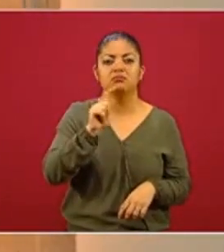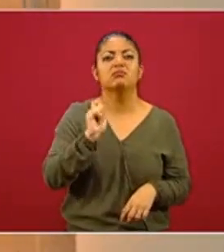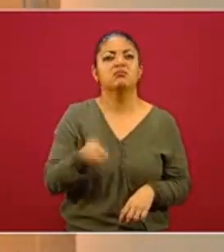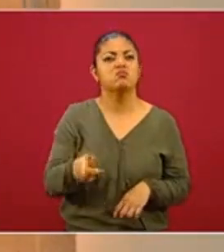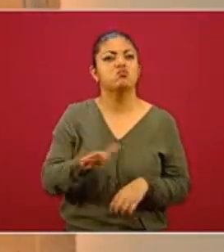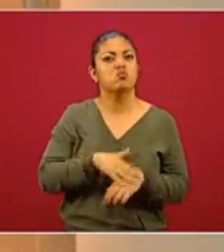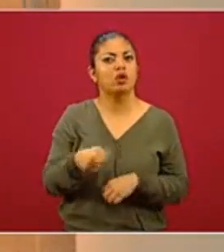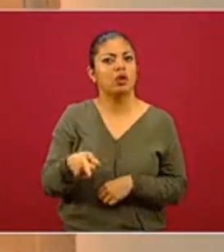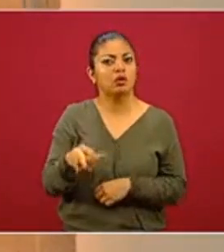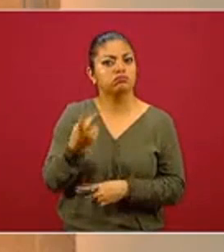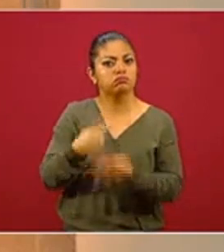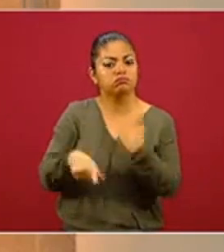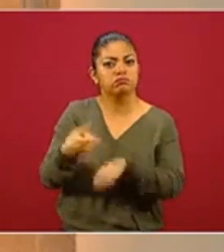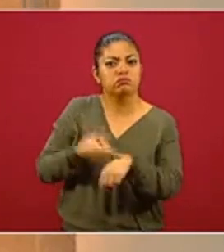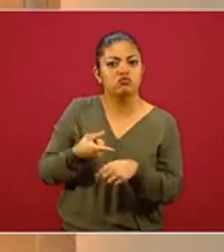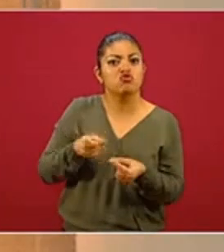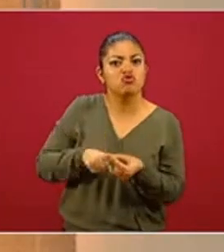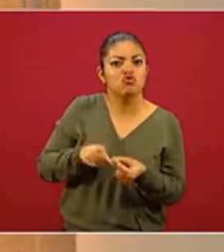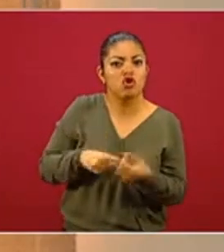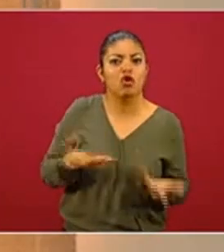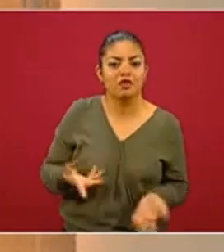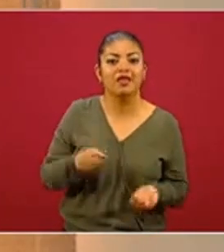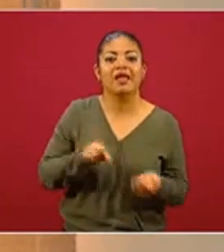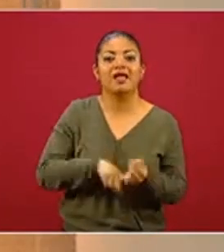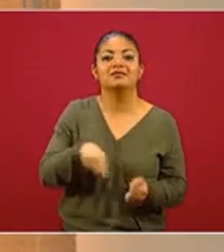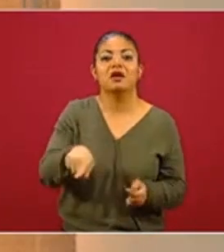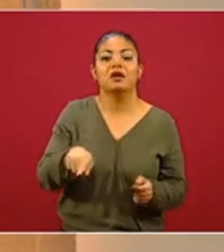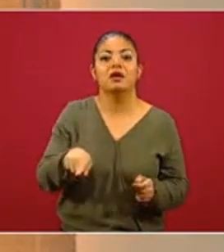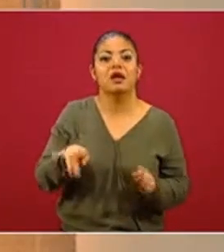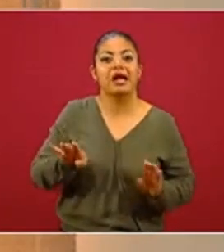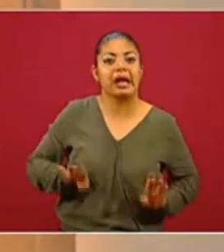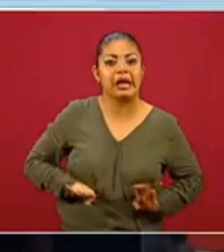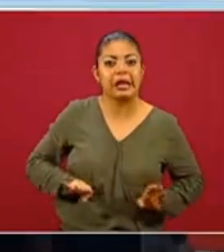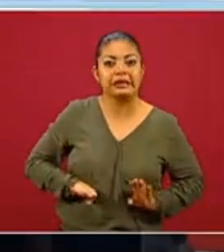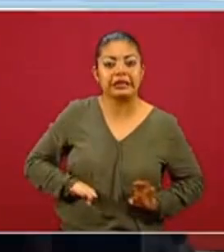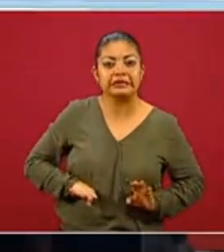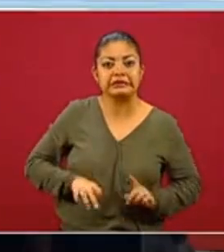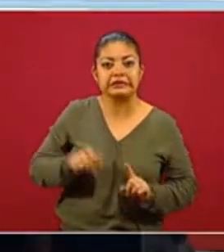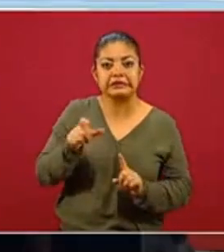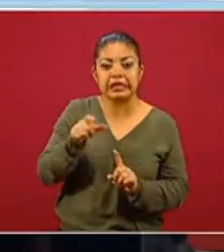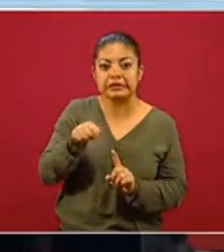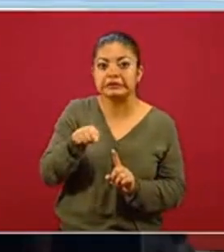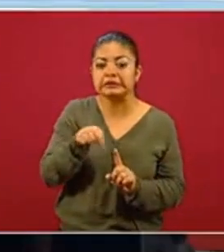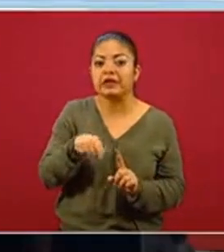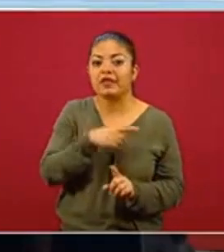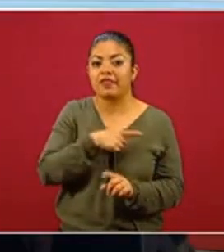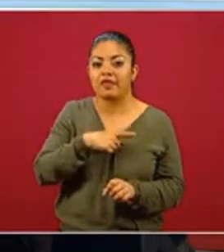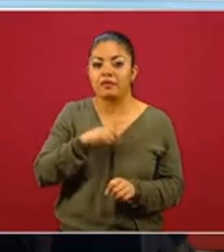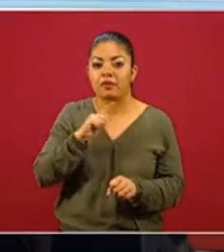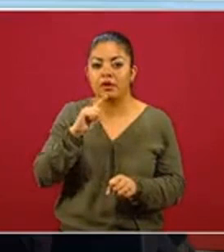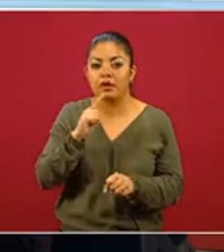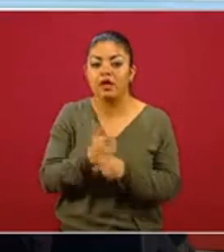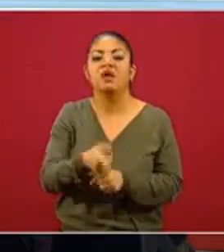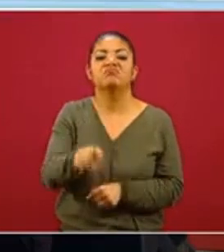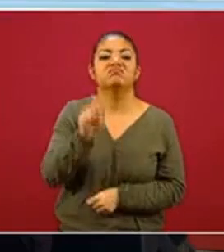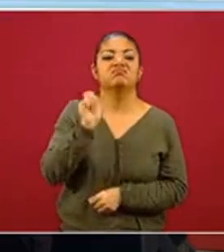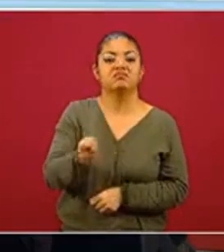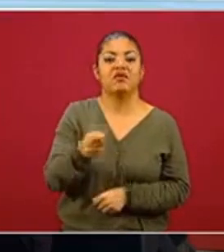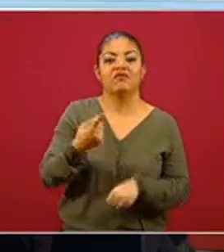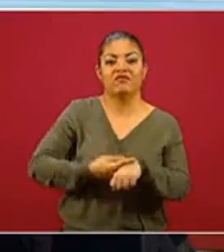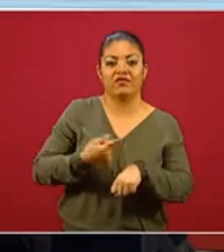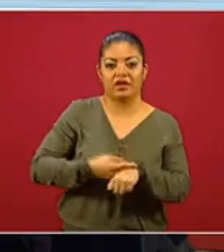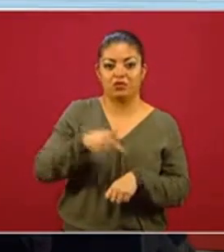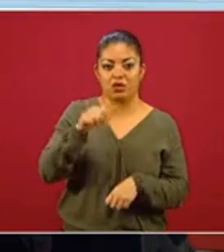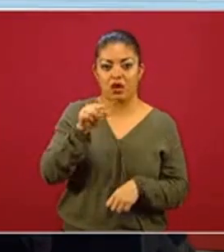pues tiene una serie de características que tienen que cumplir para denominarse como tal. En este